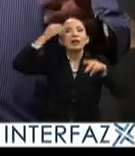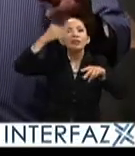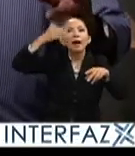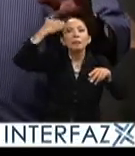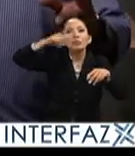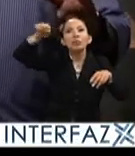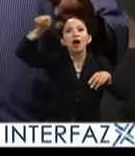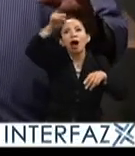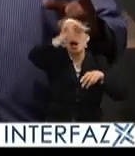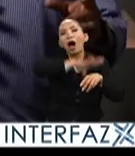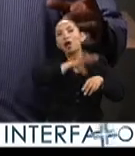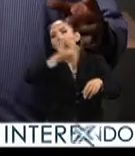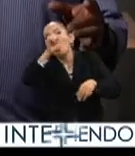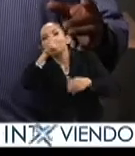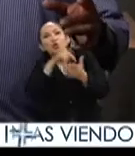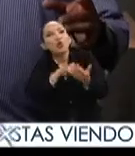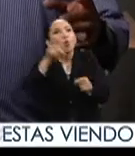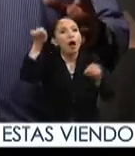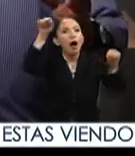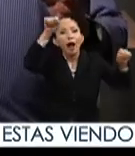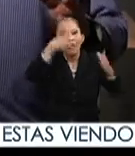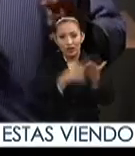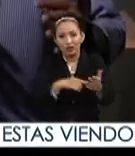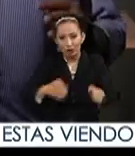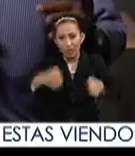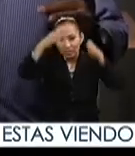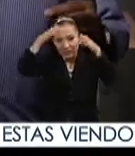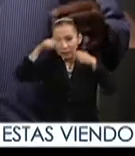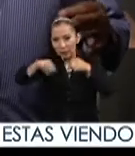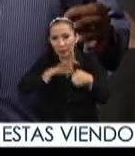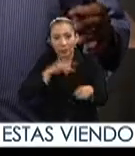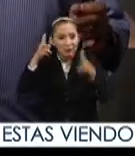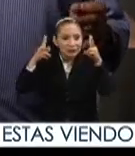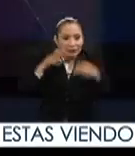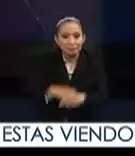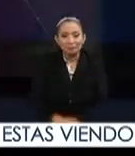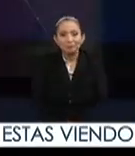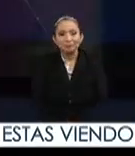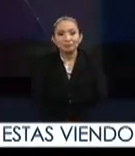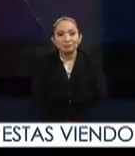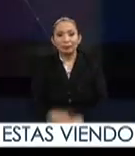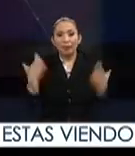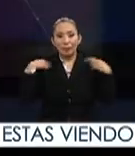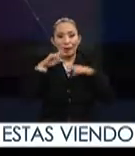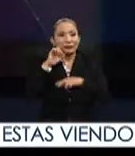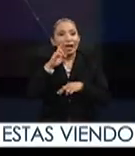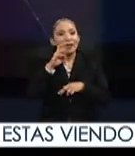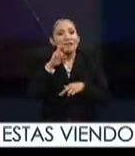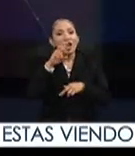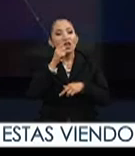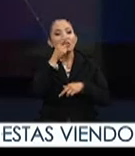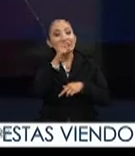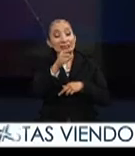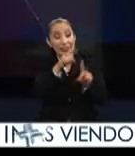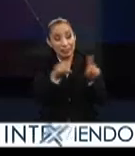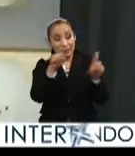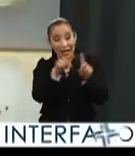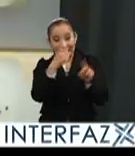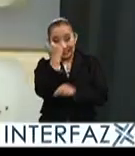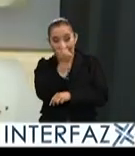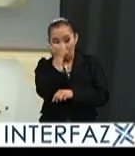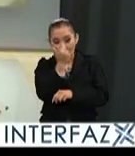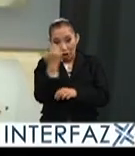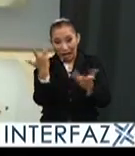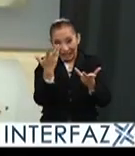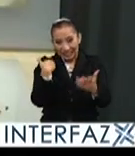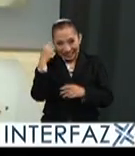sepa o se entere de que existen estos espacios y que puedan visitarlos. La maestra Rivero dijo que varios de los estudiantes